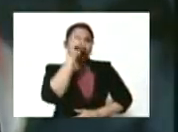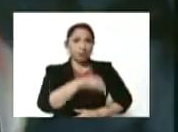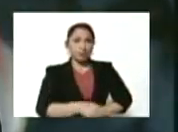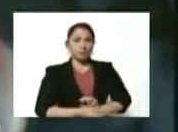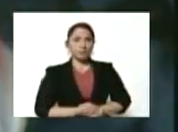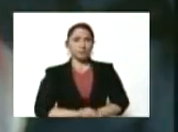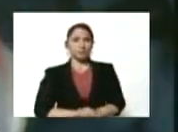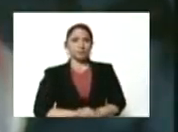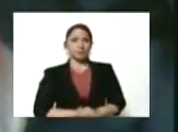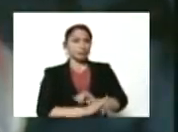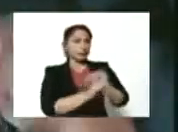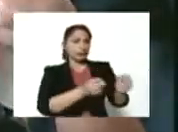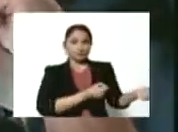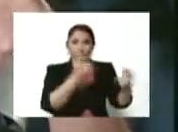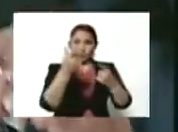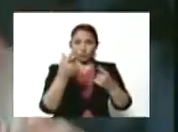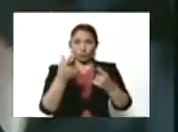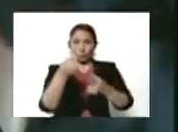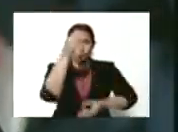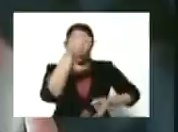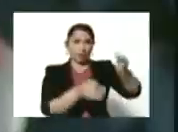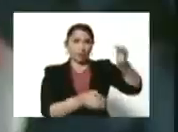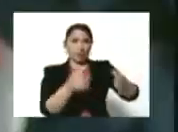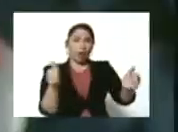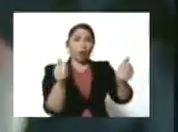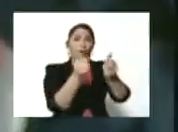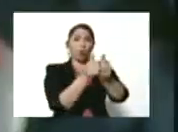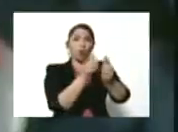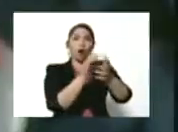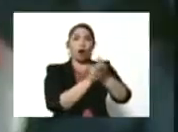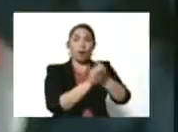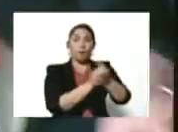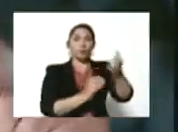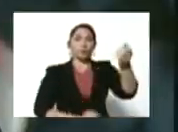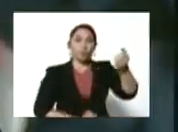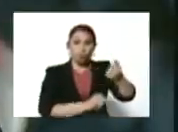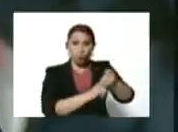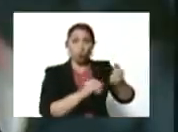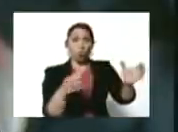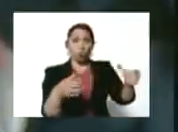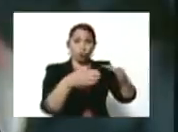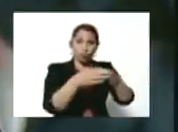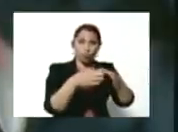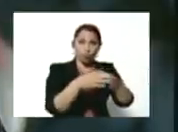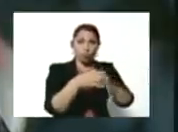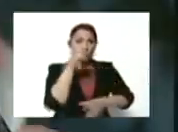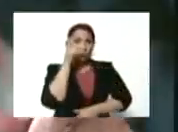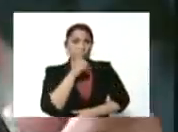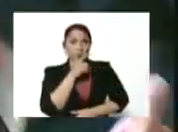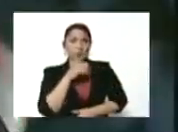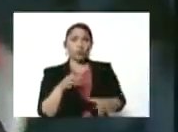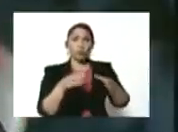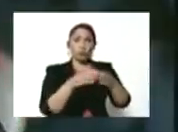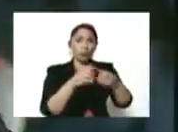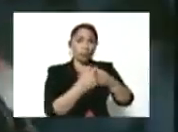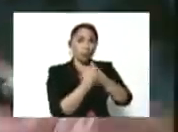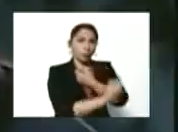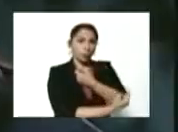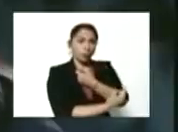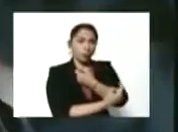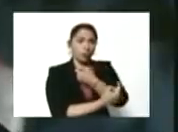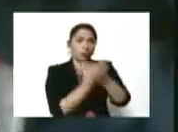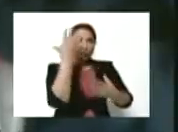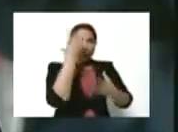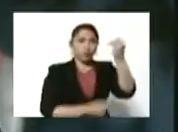siendo enjuiciados y con la colaboración de los grupos de Leopoldo López y de grupos de desertores, se fugan de la cárcel